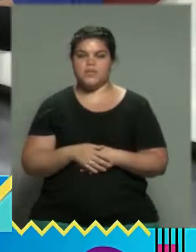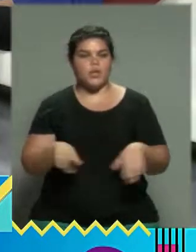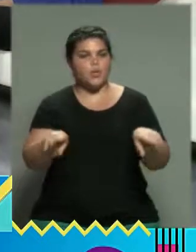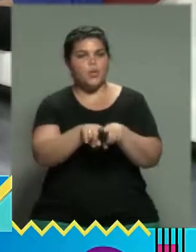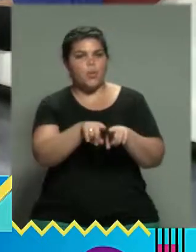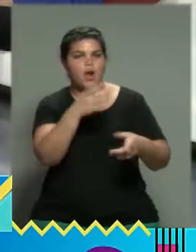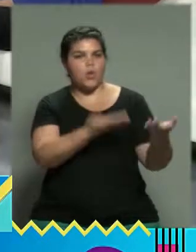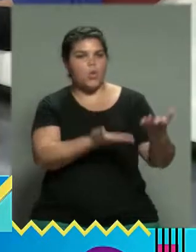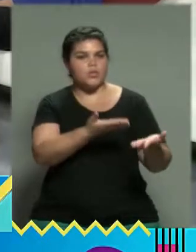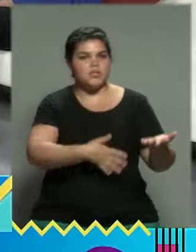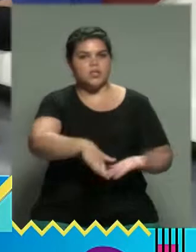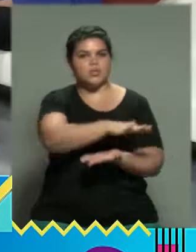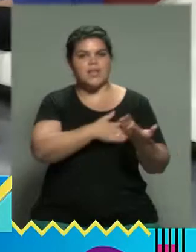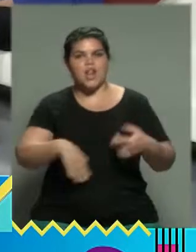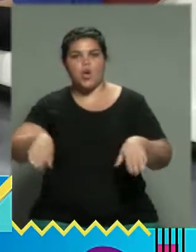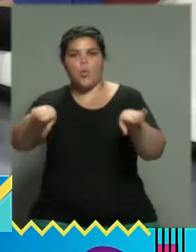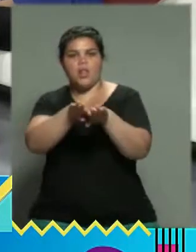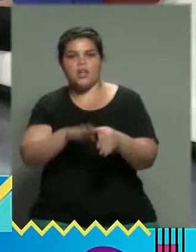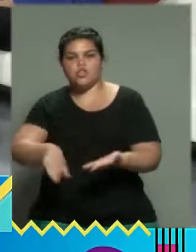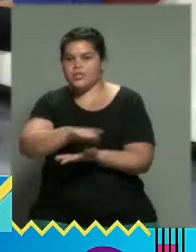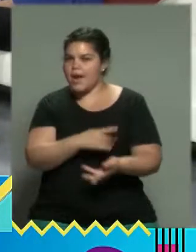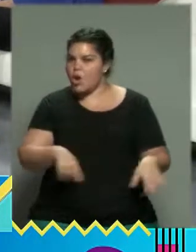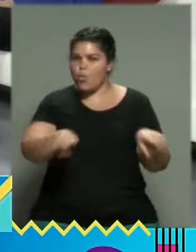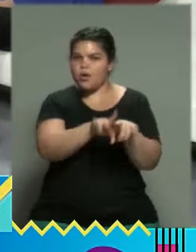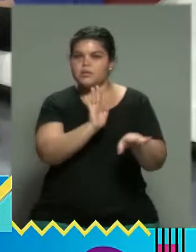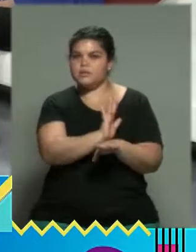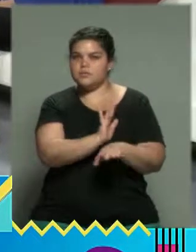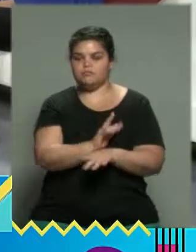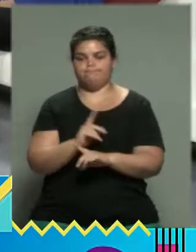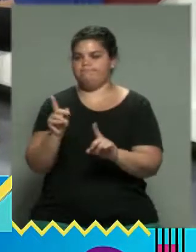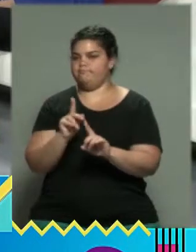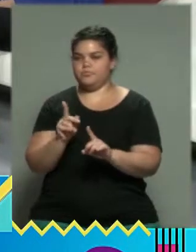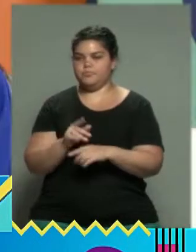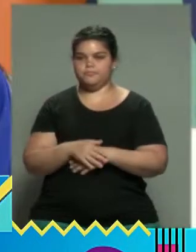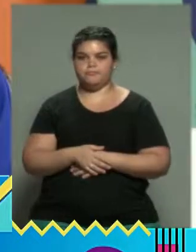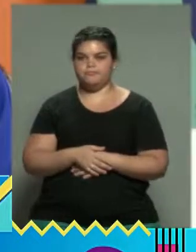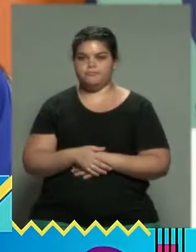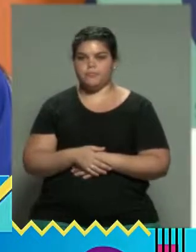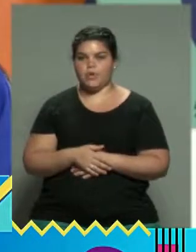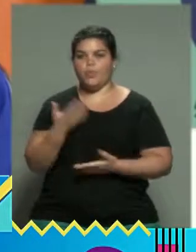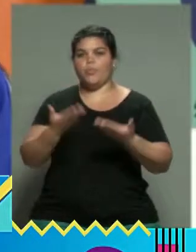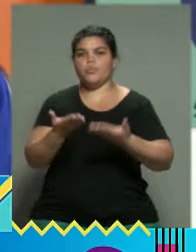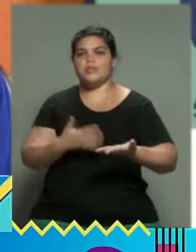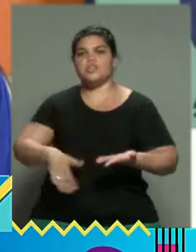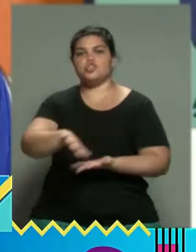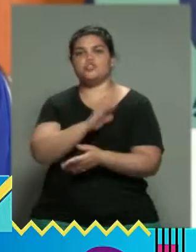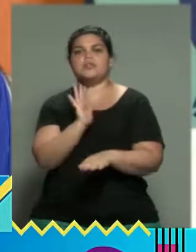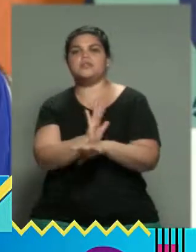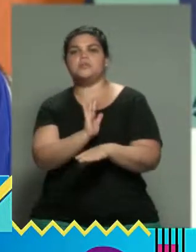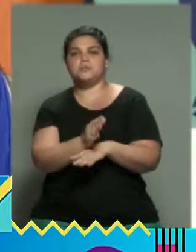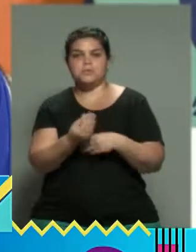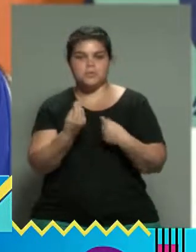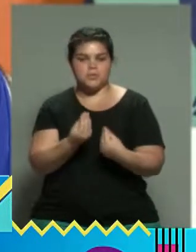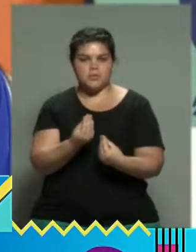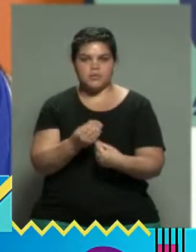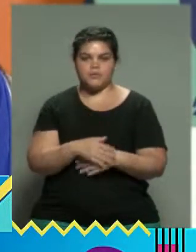social que igualdad social? No, para mí no es lo mismo. La justicia social es,